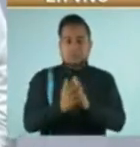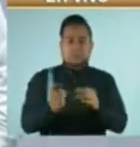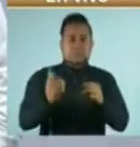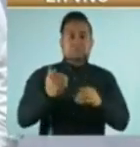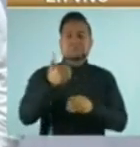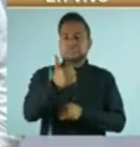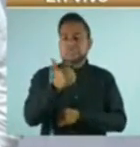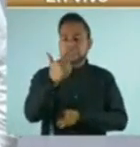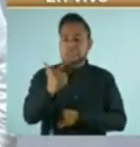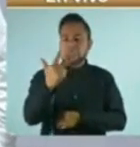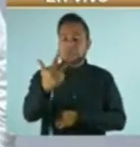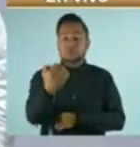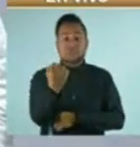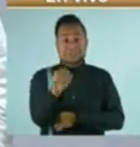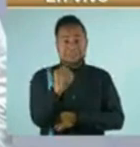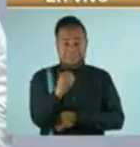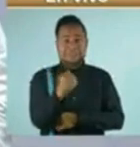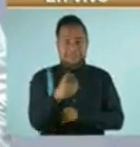y 8 de septiembre.